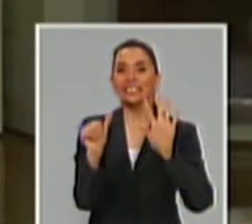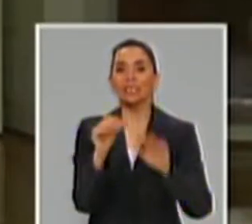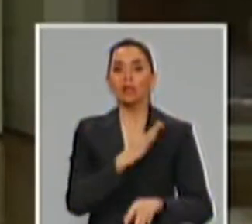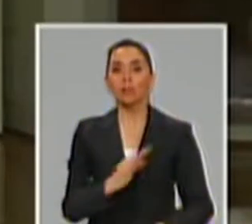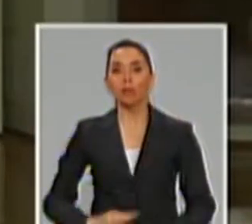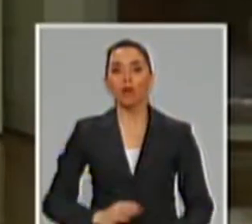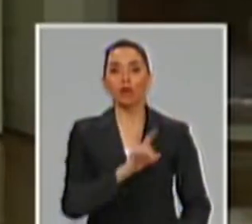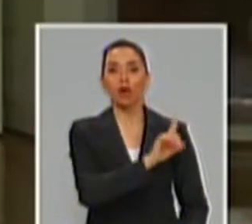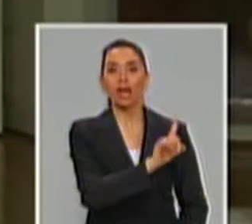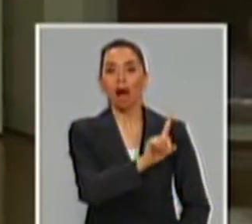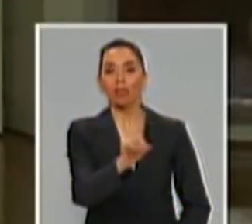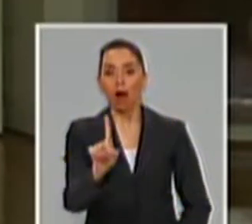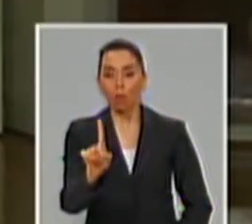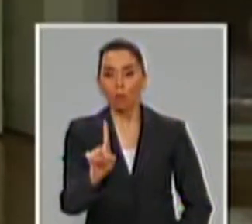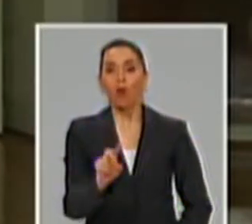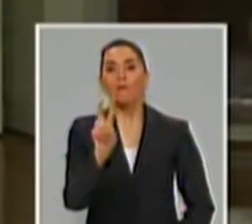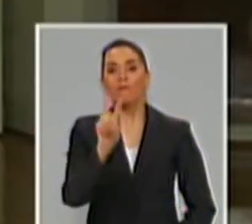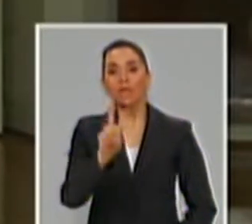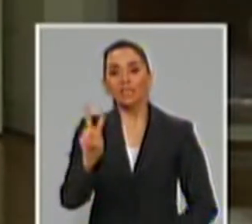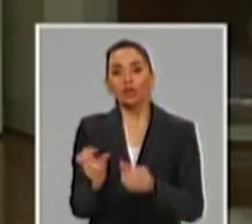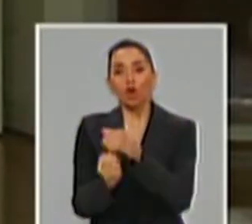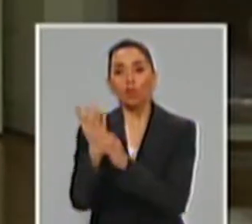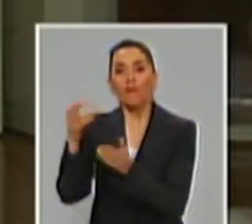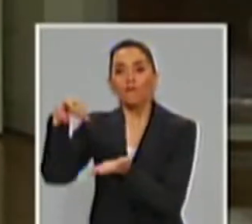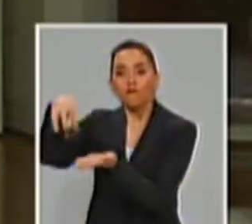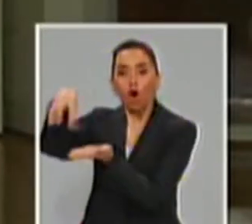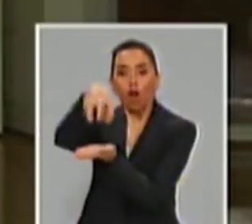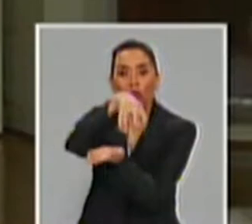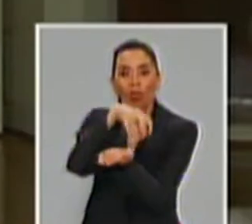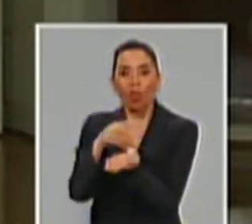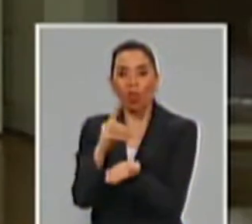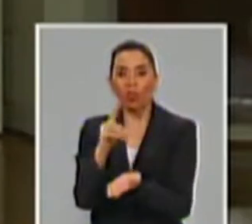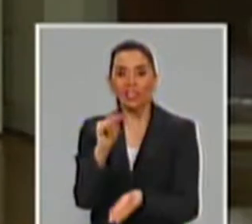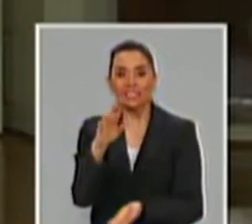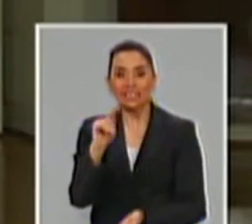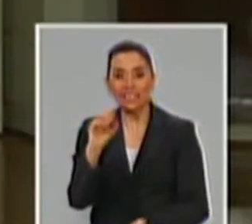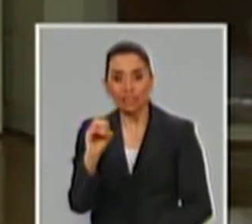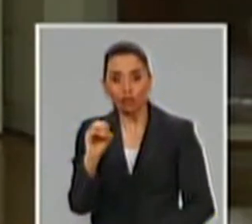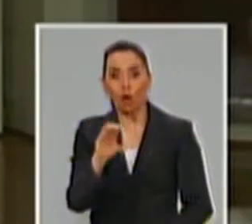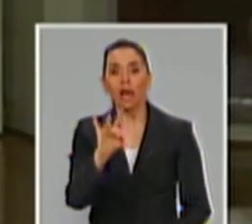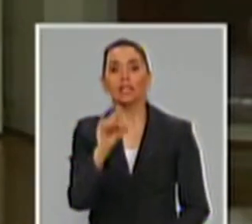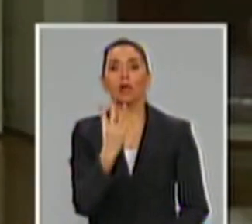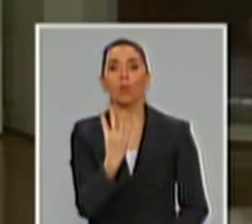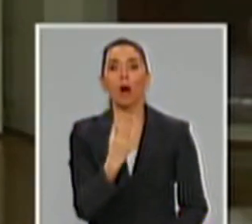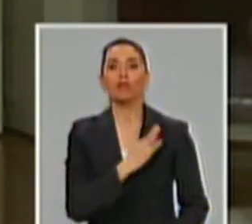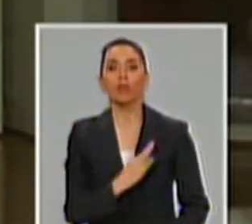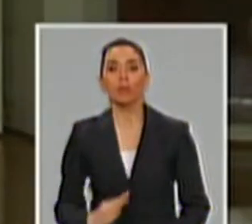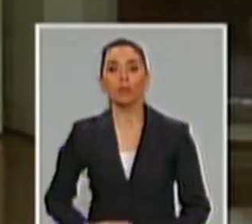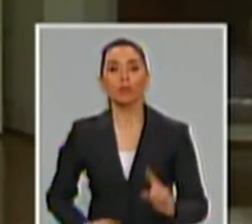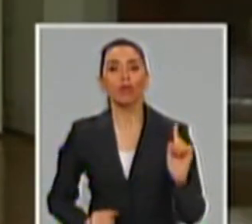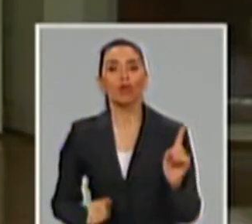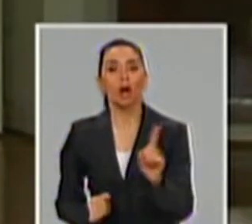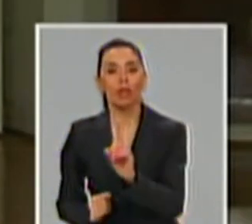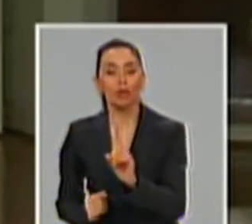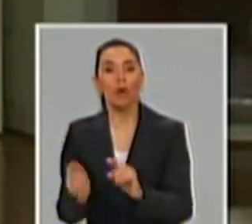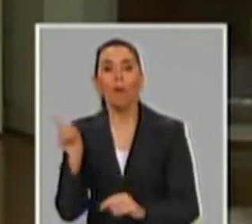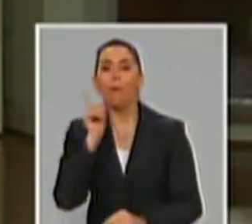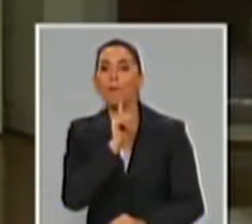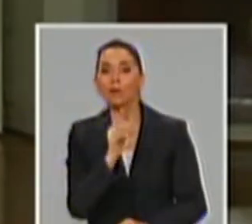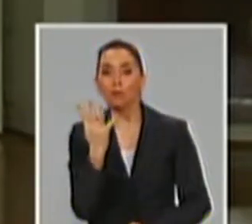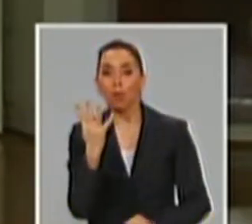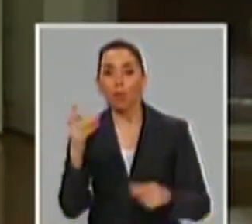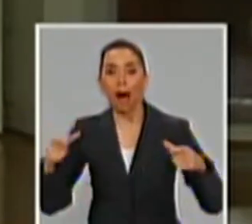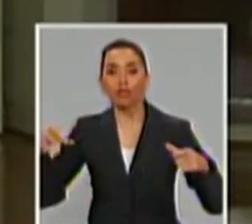uno. 22 de estos nuevos distritos elegirán 4 diputados cada uno. Y los últimos 4,